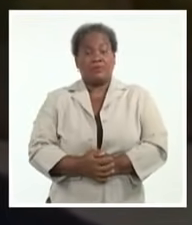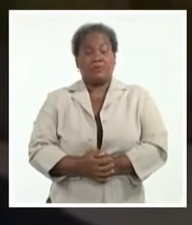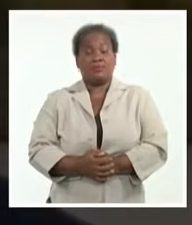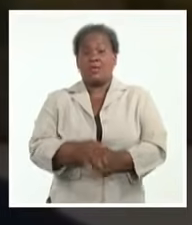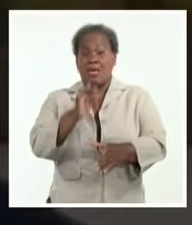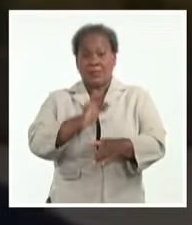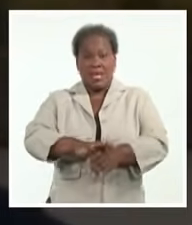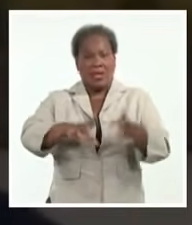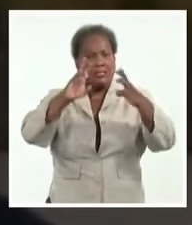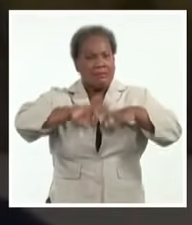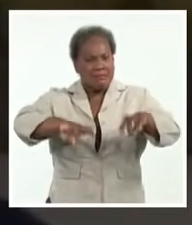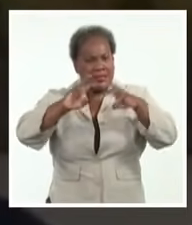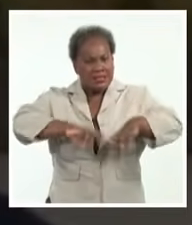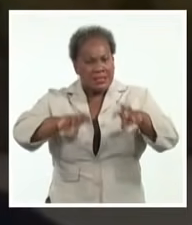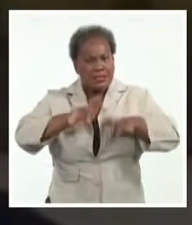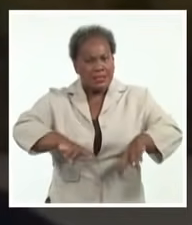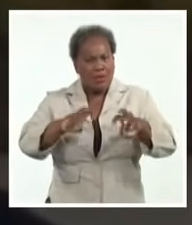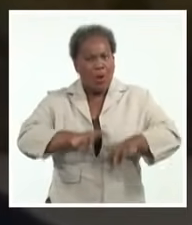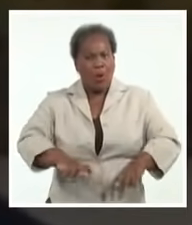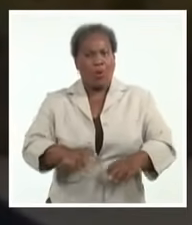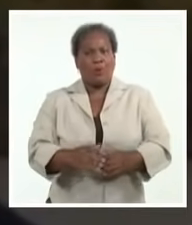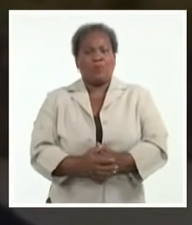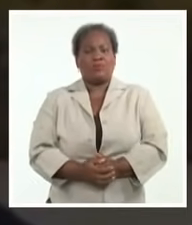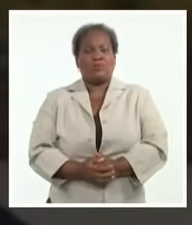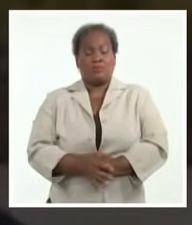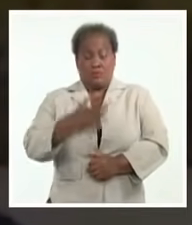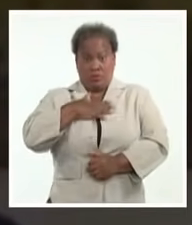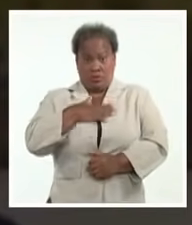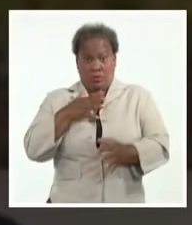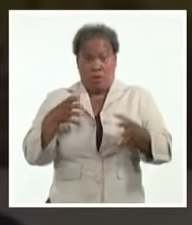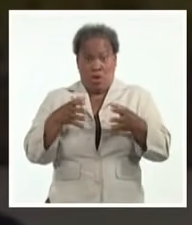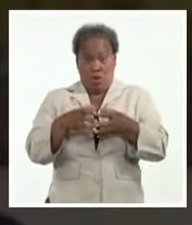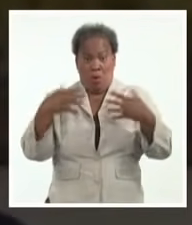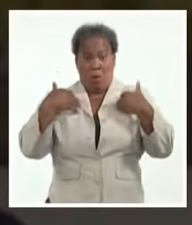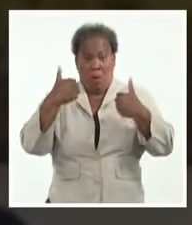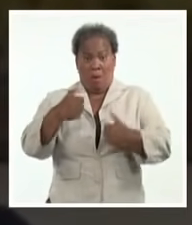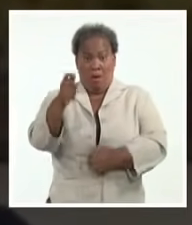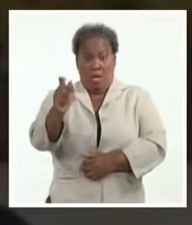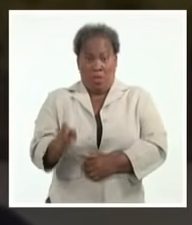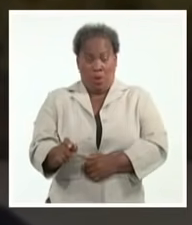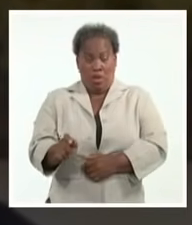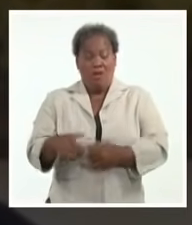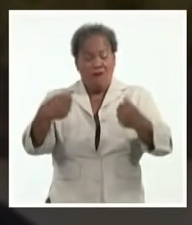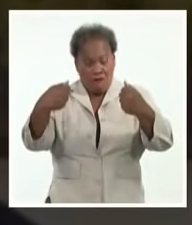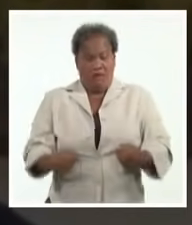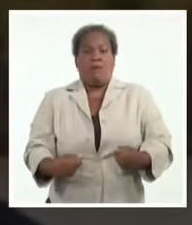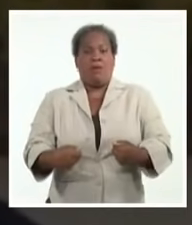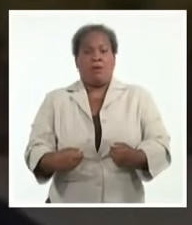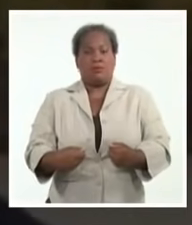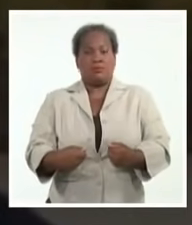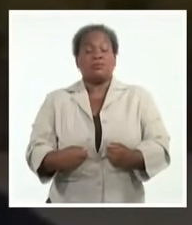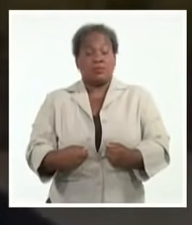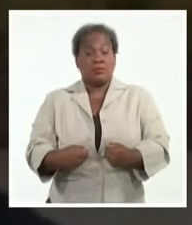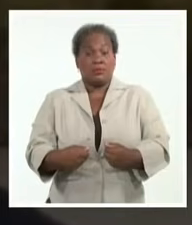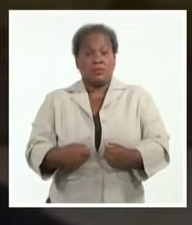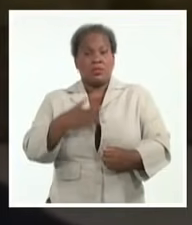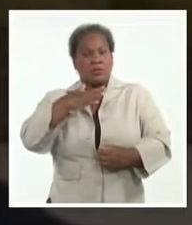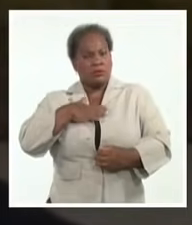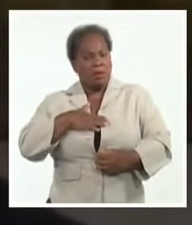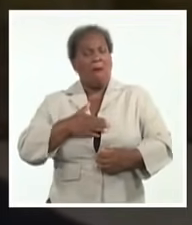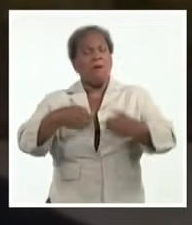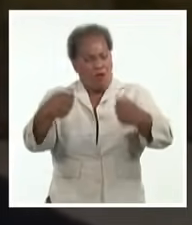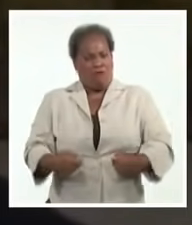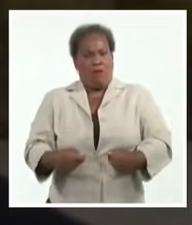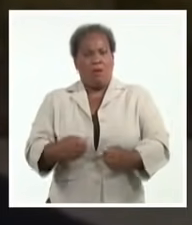las investigaciones pertinente. Nuestro colectivo, en una posición muy firme, serena, pero firme,